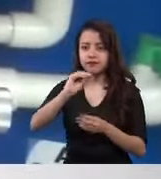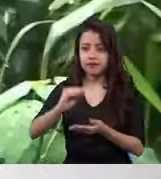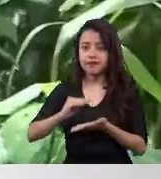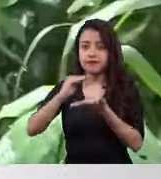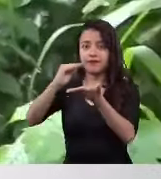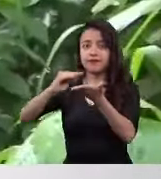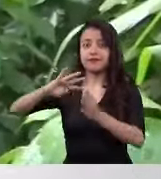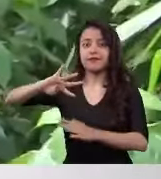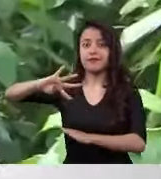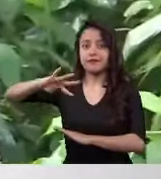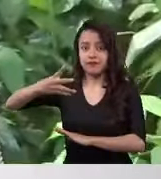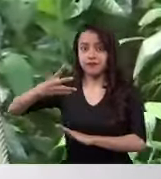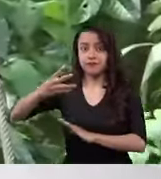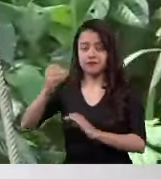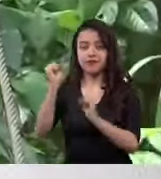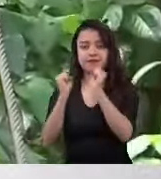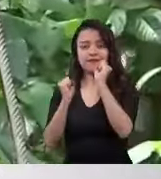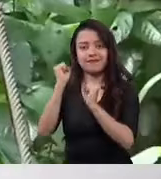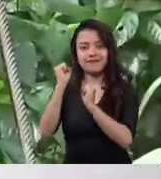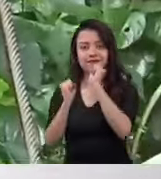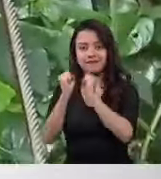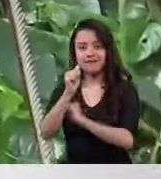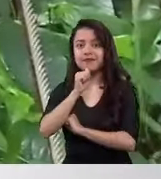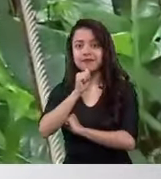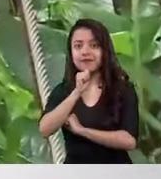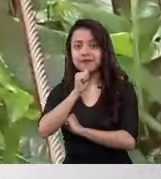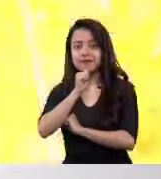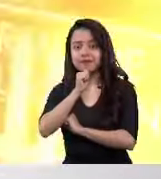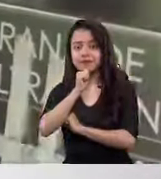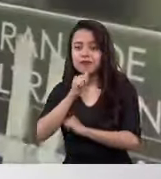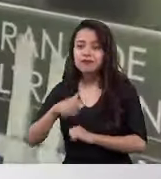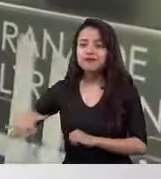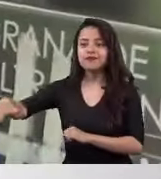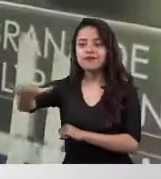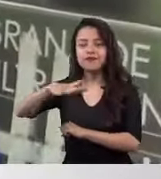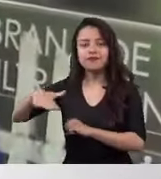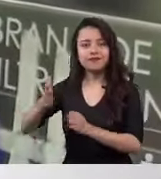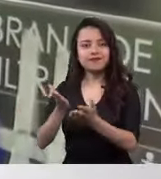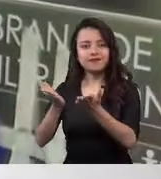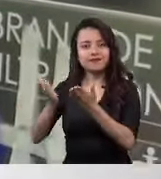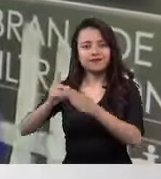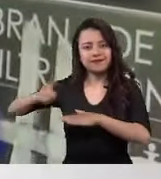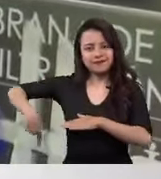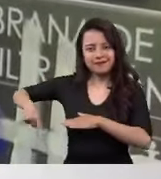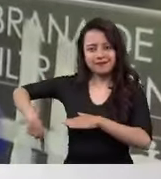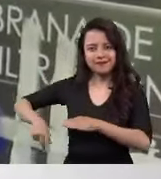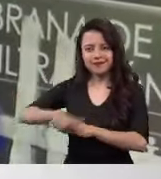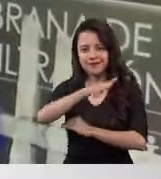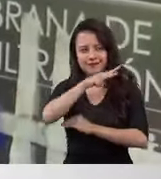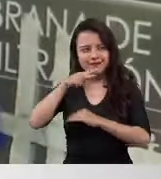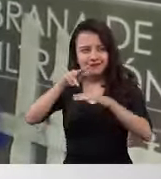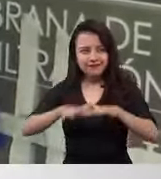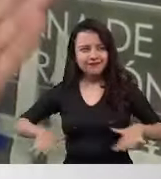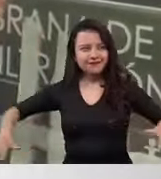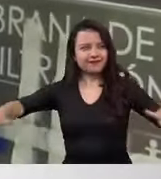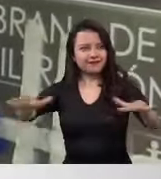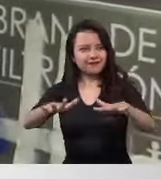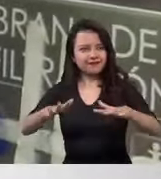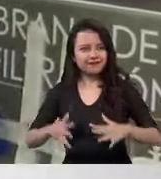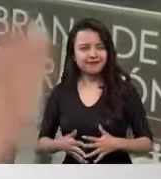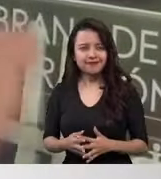potable para las escuelas rurales del departamento. Nos encontramos en Río sucio. Estamos entregando una